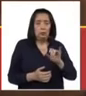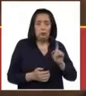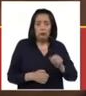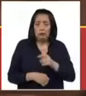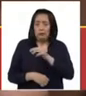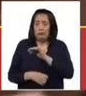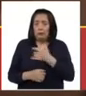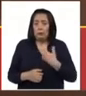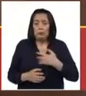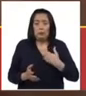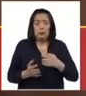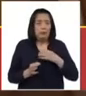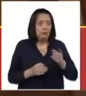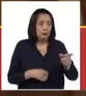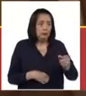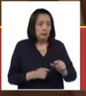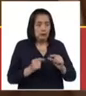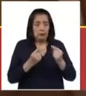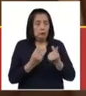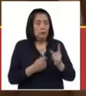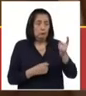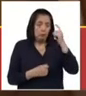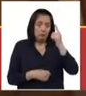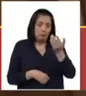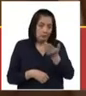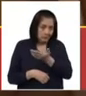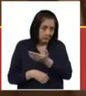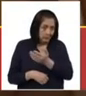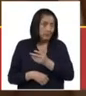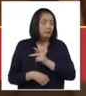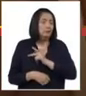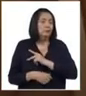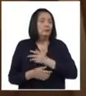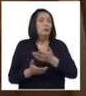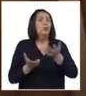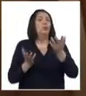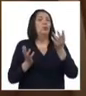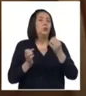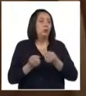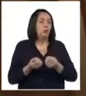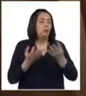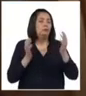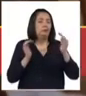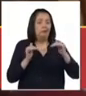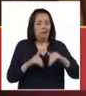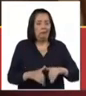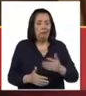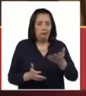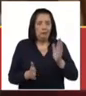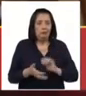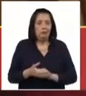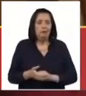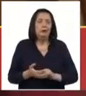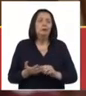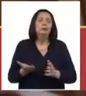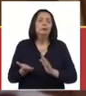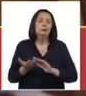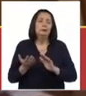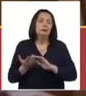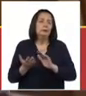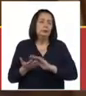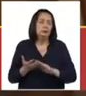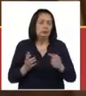sacaron los trapitos al aire. El partido, por ejemplo, de la señora Fujimori, ¿cuántas veces ha pedido disculpas en